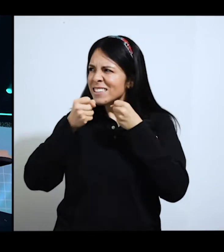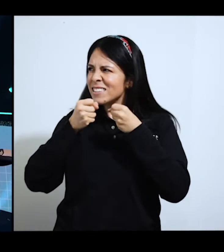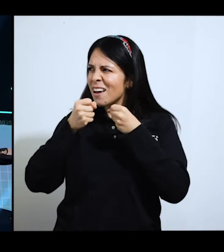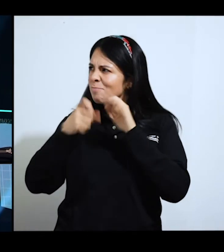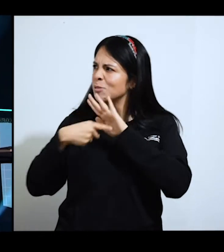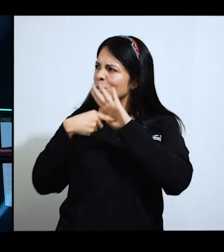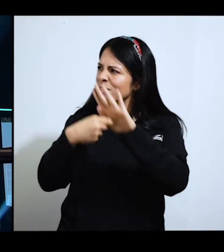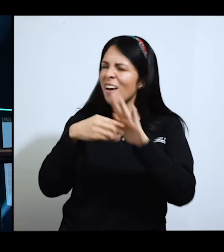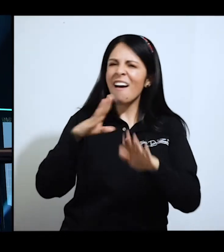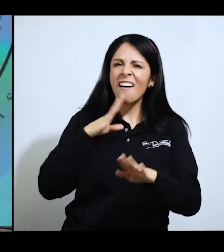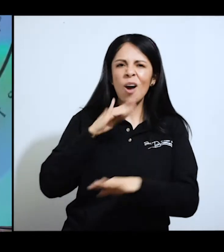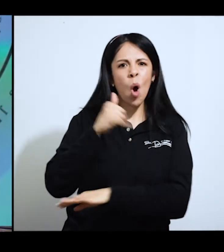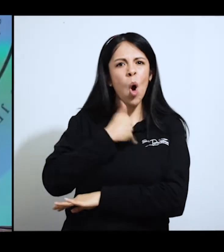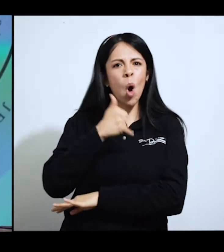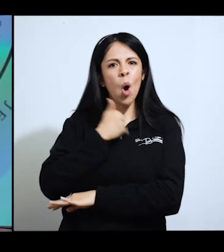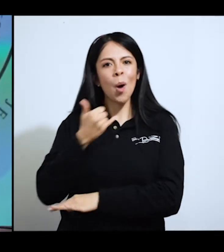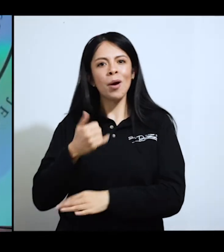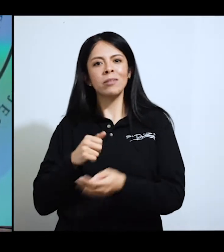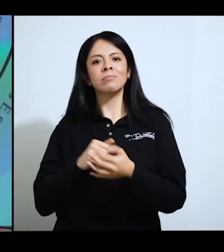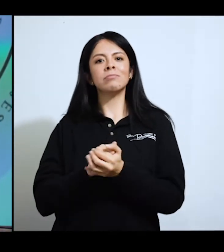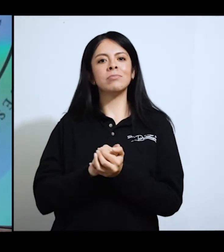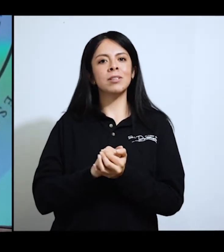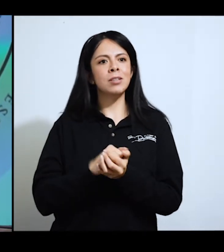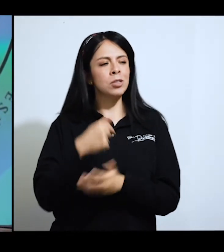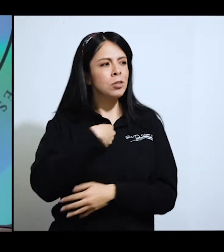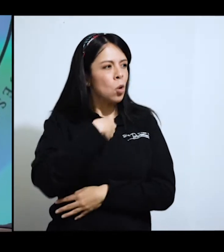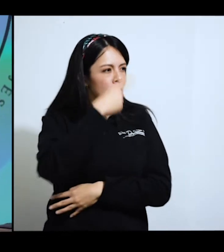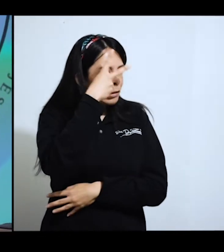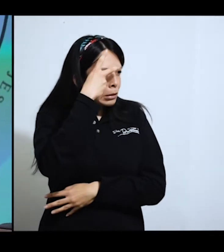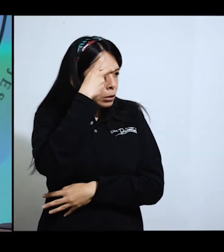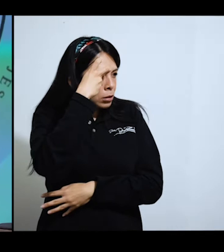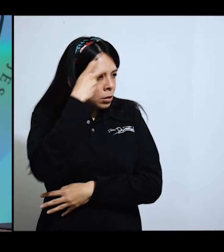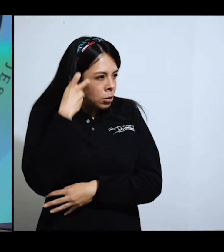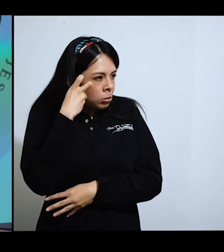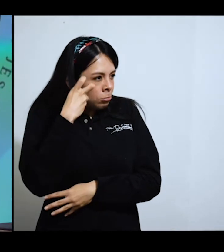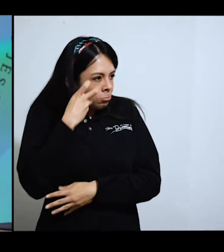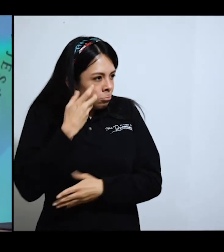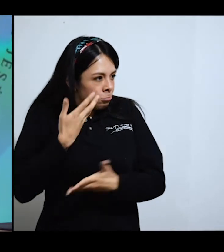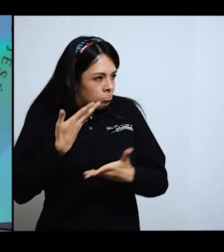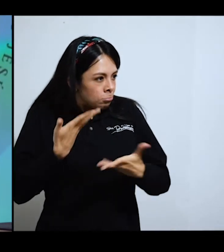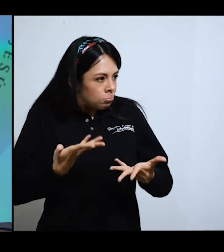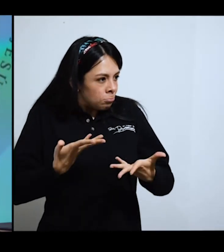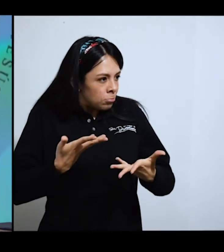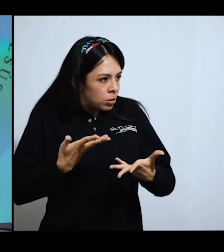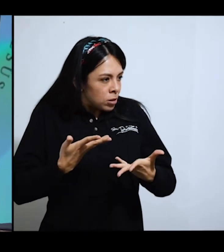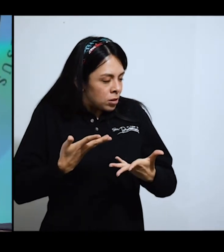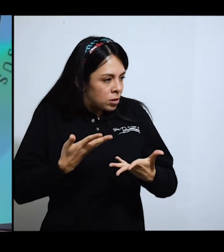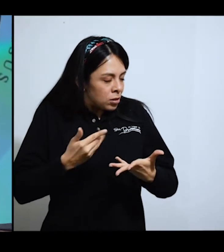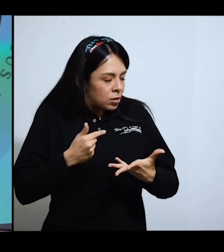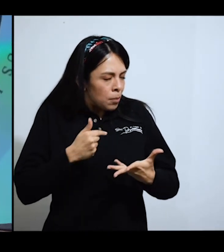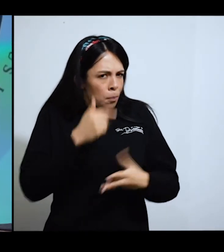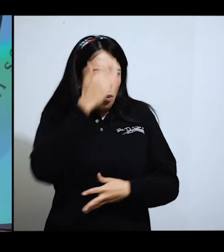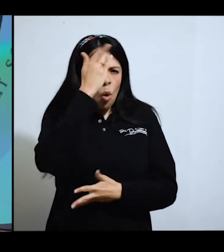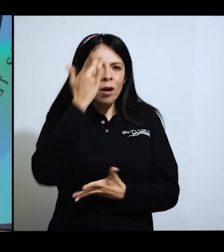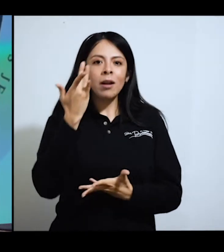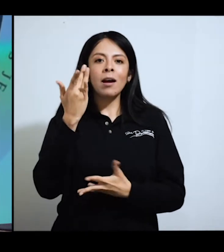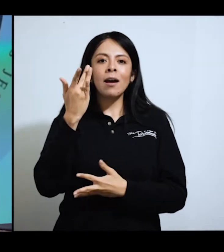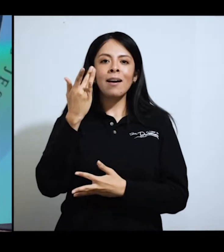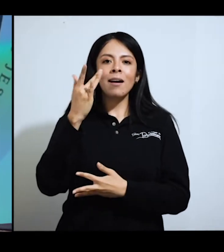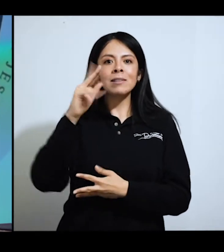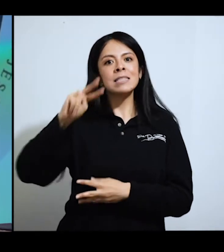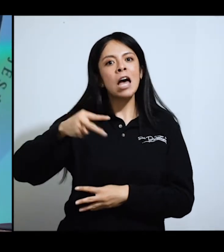pero sonría, que esta entrevista es para los jóvenes. Y en ese momento me dio una